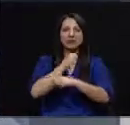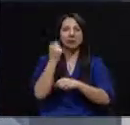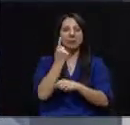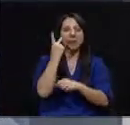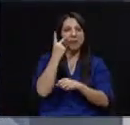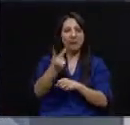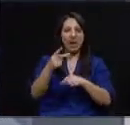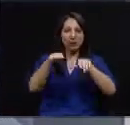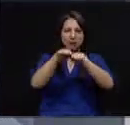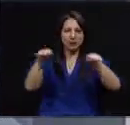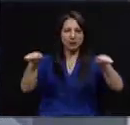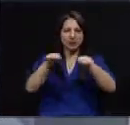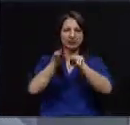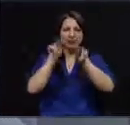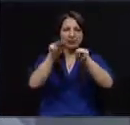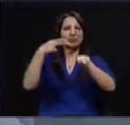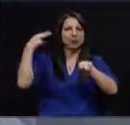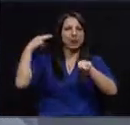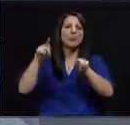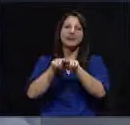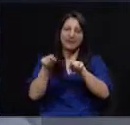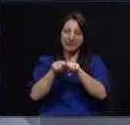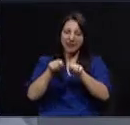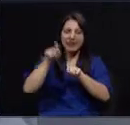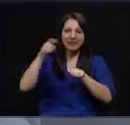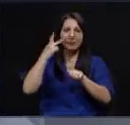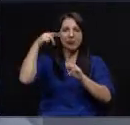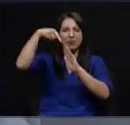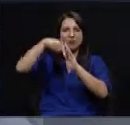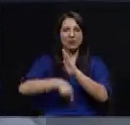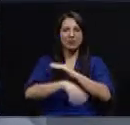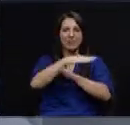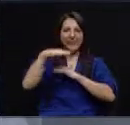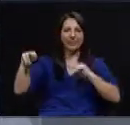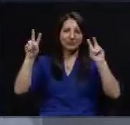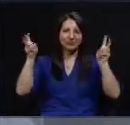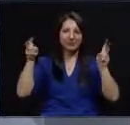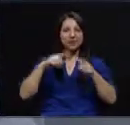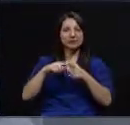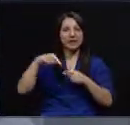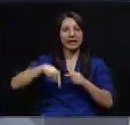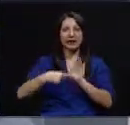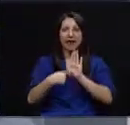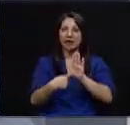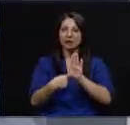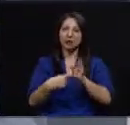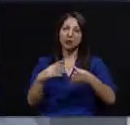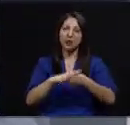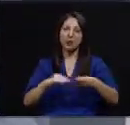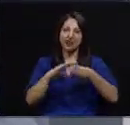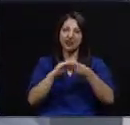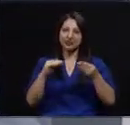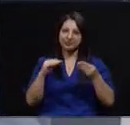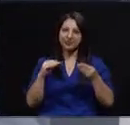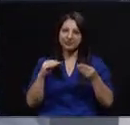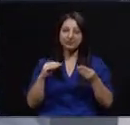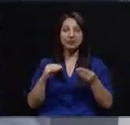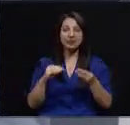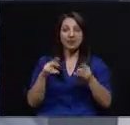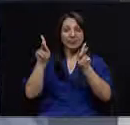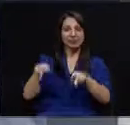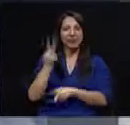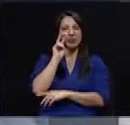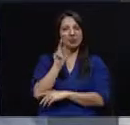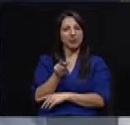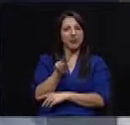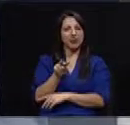que no solo veamos la superficie del océano histórico, sino también el fondo marino. Así es que en este caso el documental, la